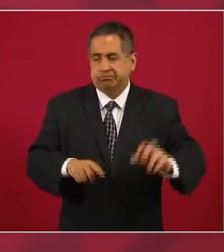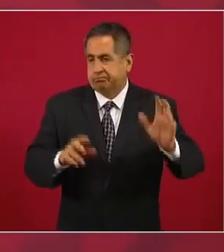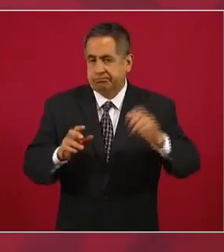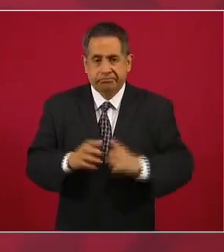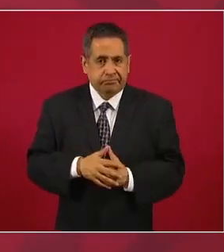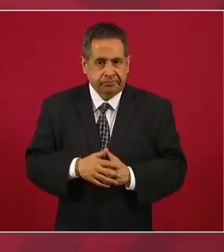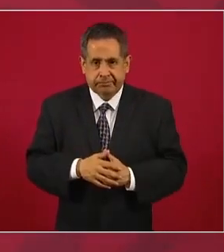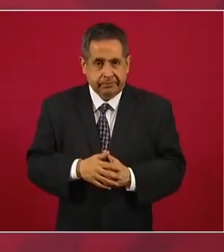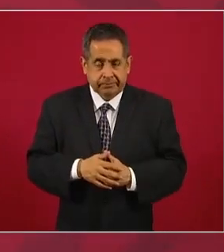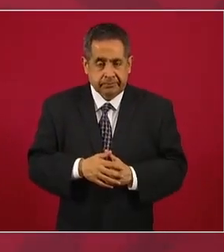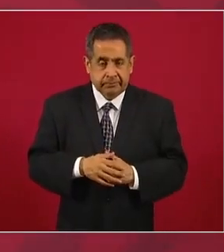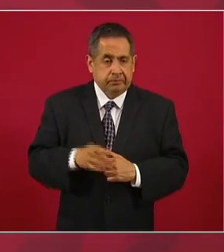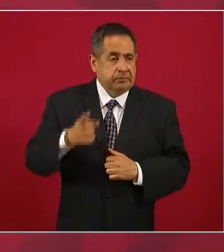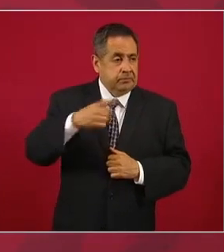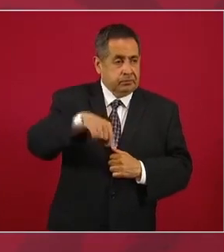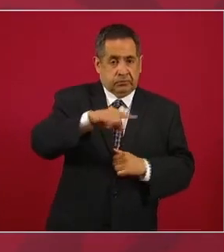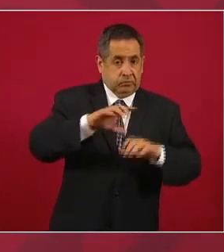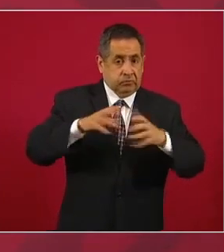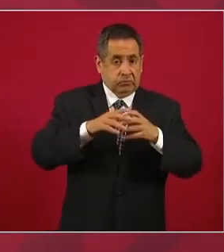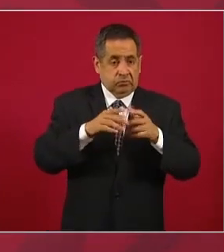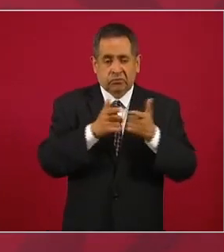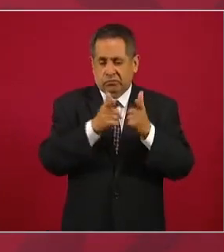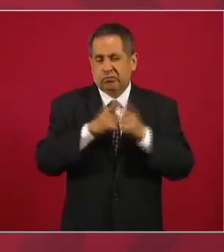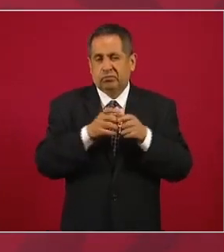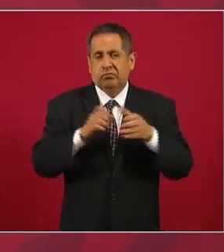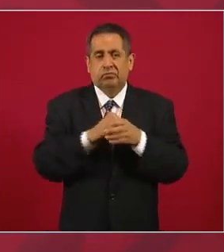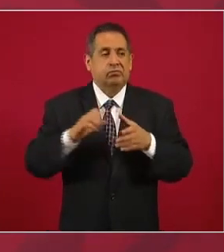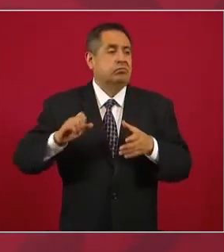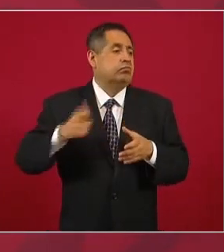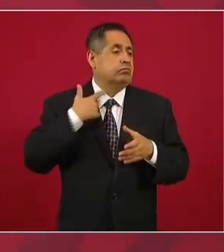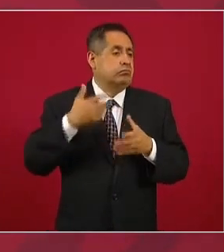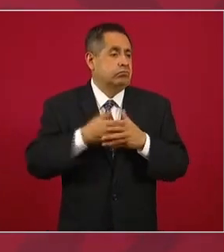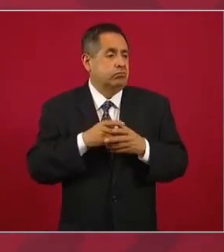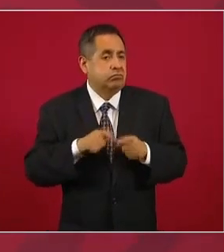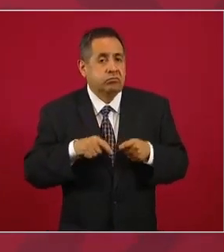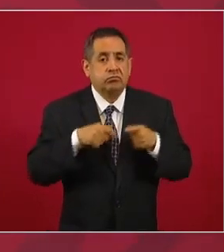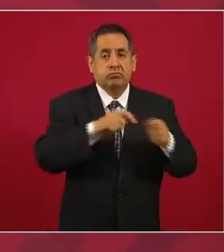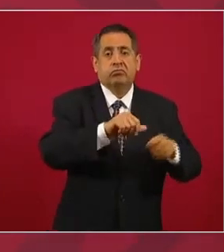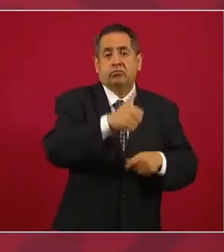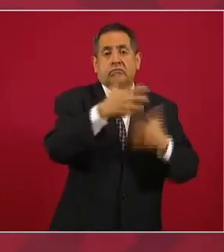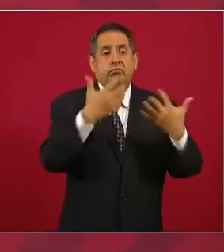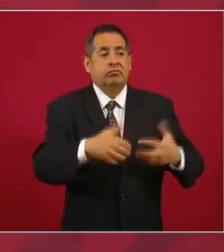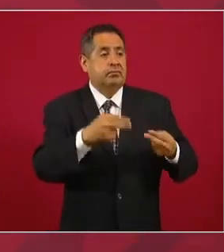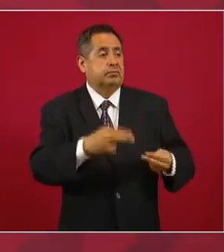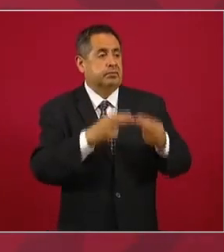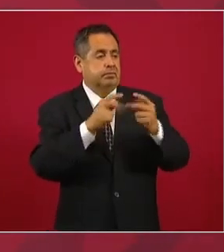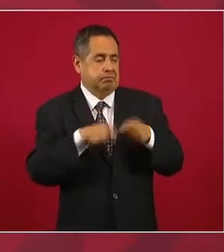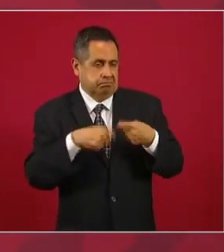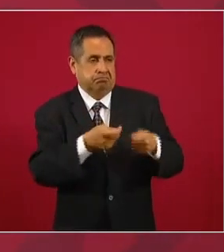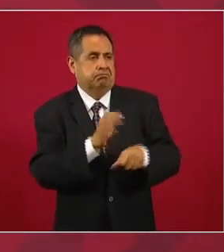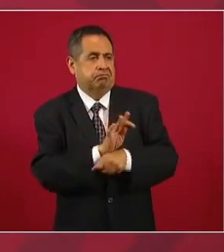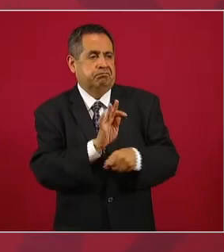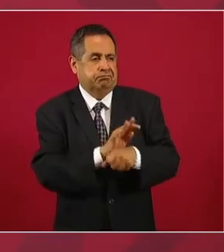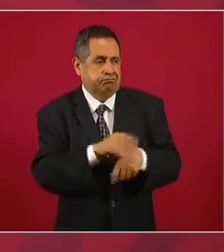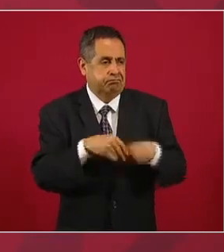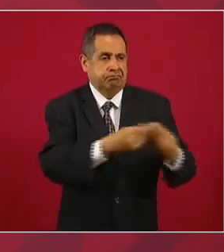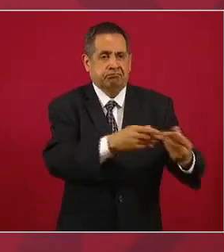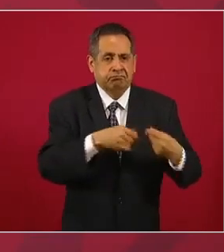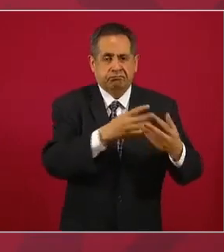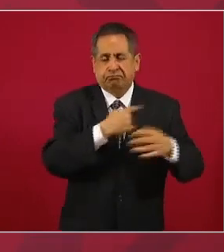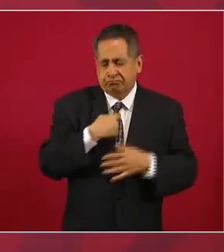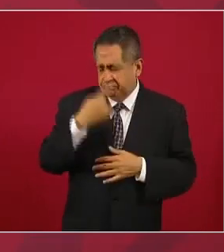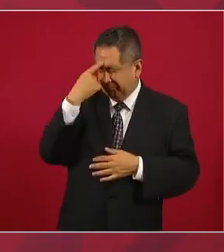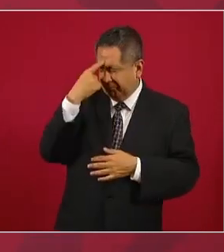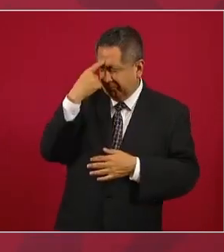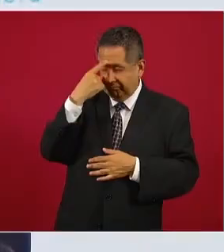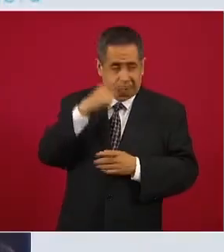Su determinación de privilegiar a los grandes poderes económicos y de su